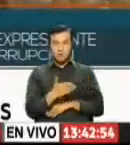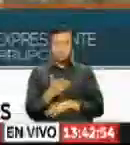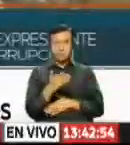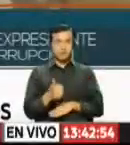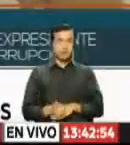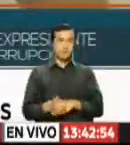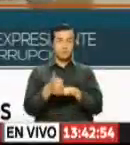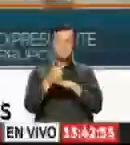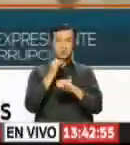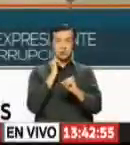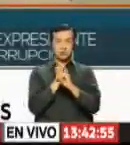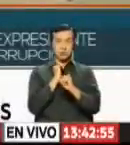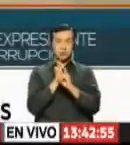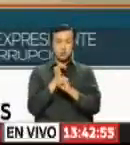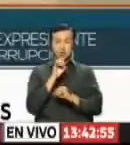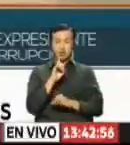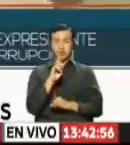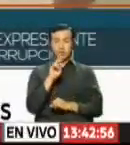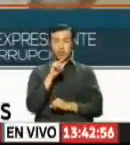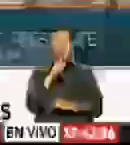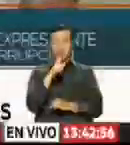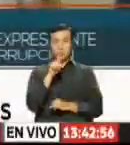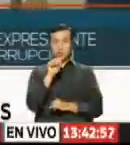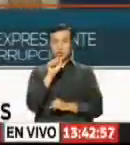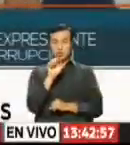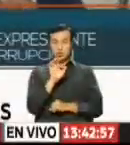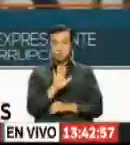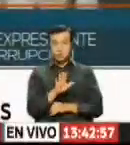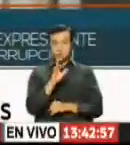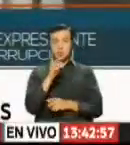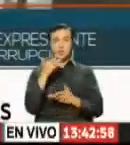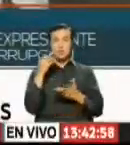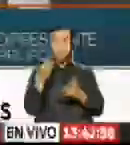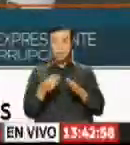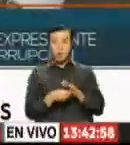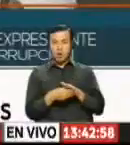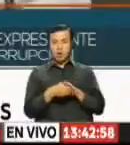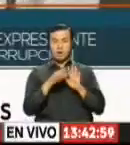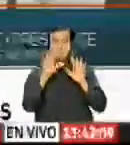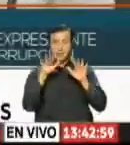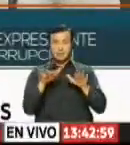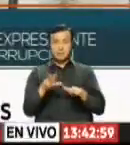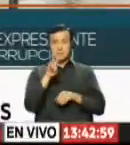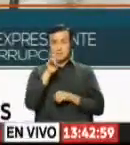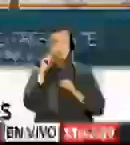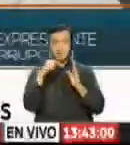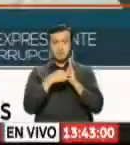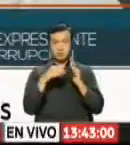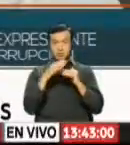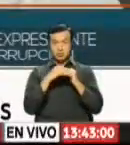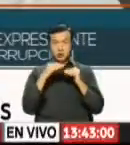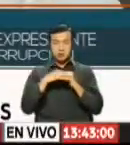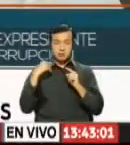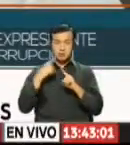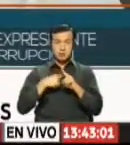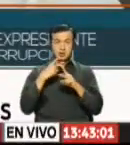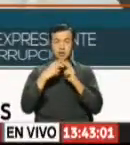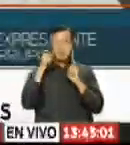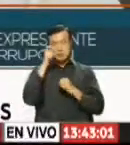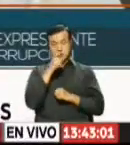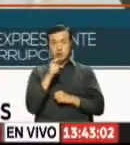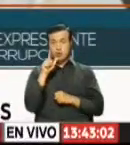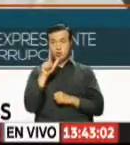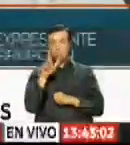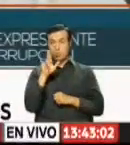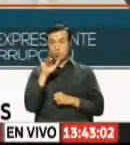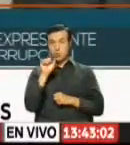el titular de la institución, Douglas Meléndez, Funes entregó dádivas entre 10.000 y 20.000 dólares mensuales al exfiscal Luis